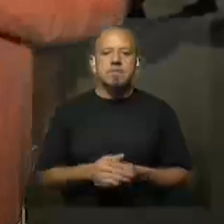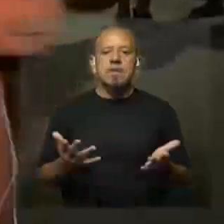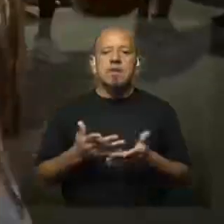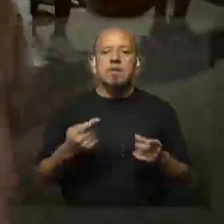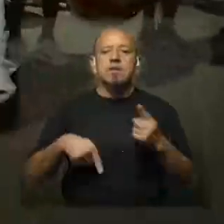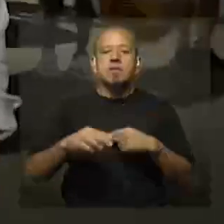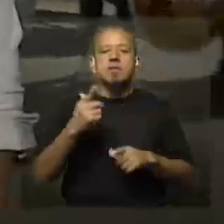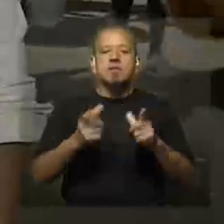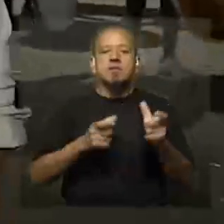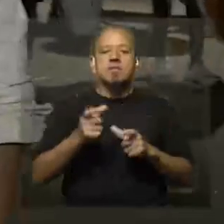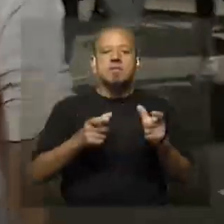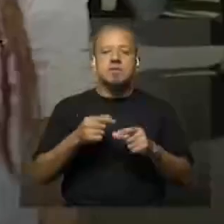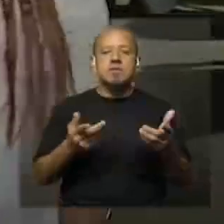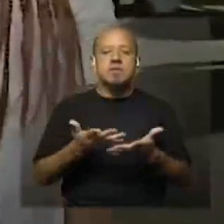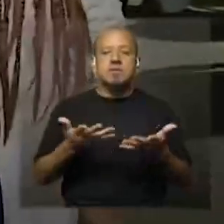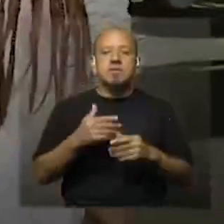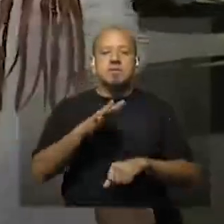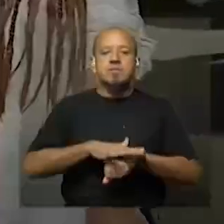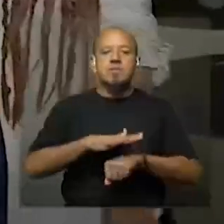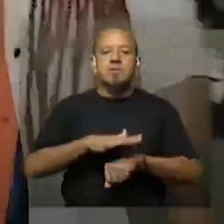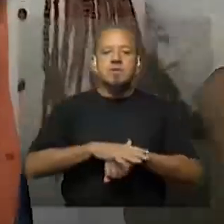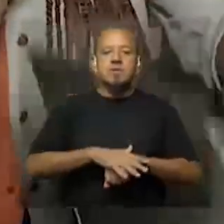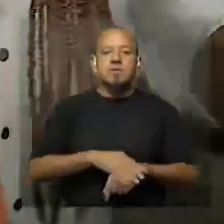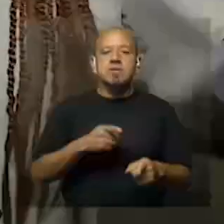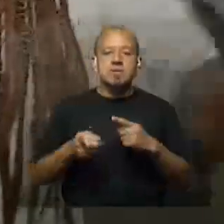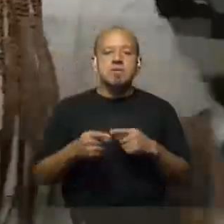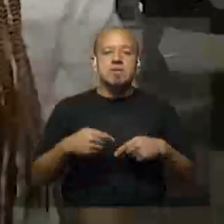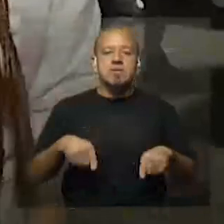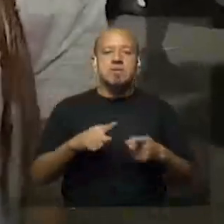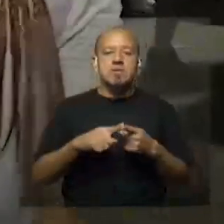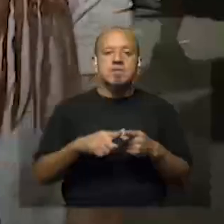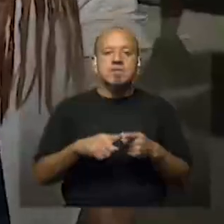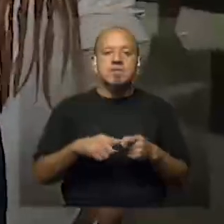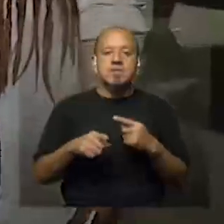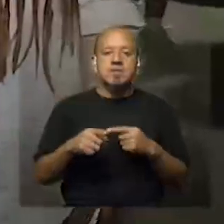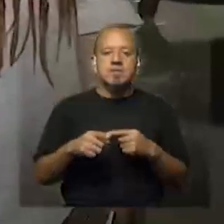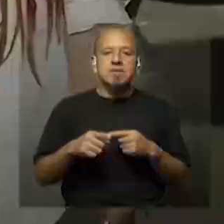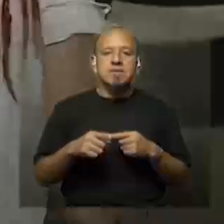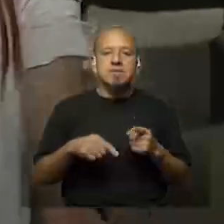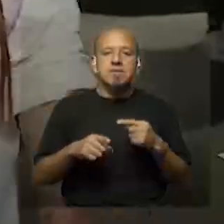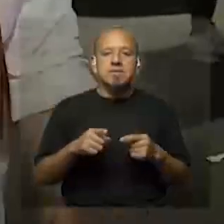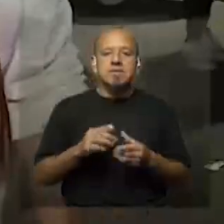a las personas. En este momento la estamos viendo como directora de orquesta. Hola, Lu, querida, ¿cómo estás?